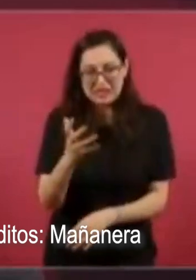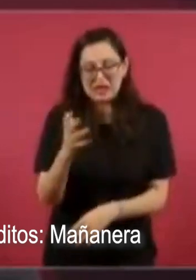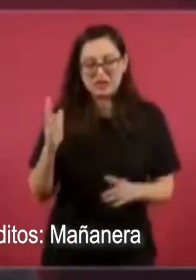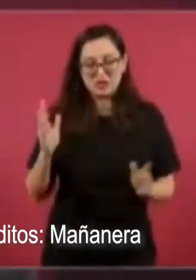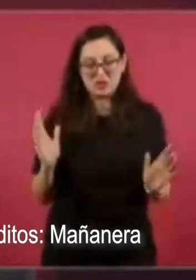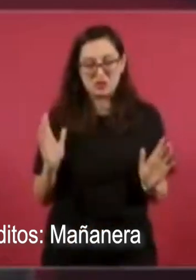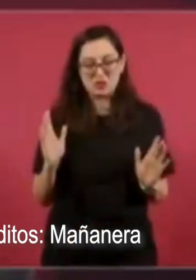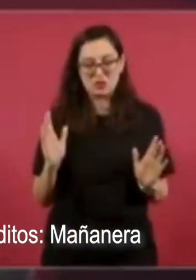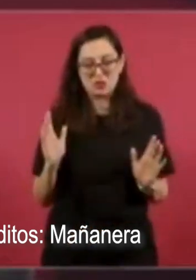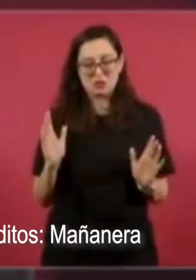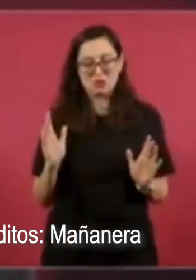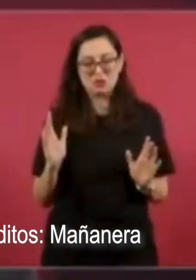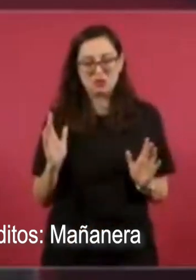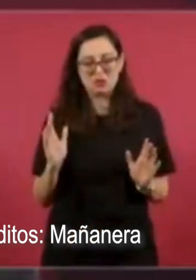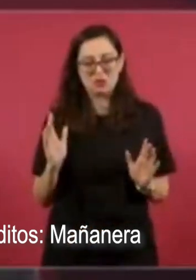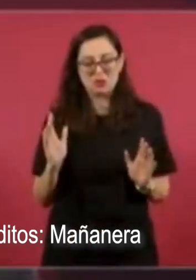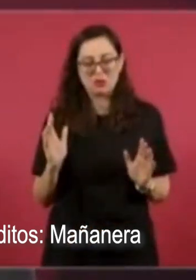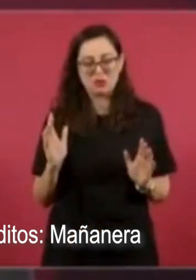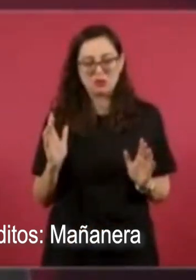pues también